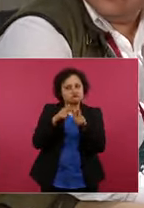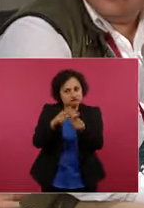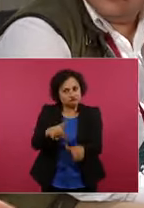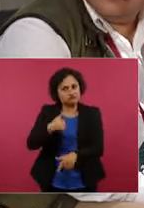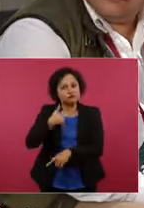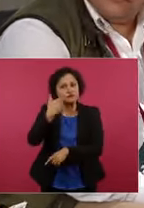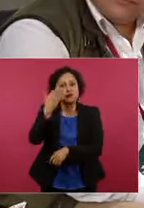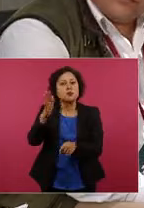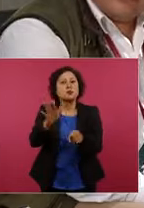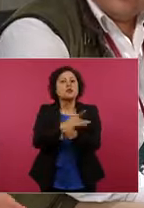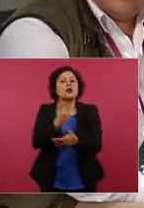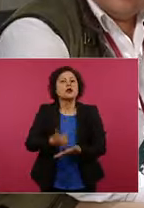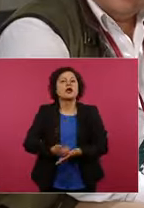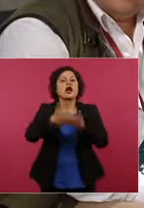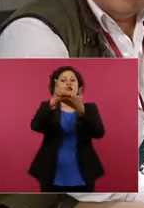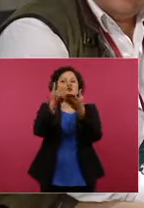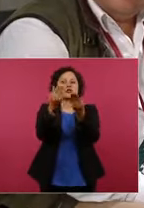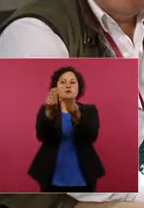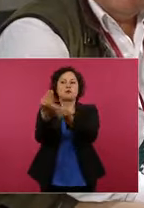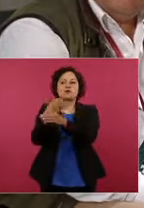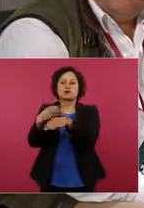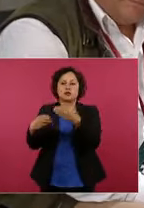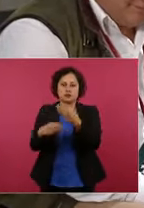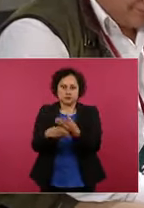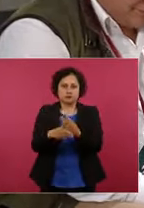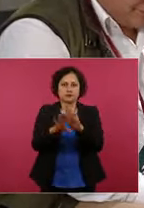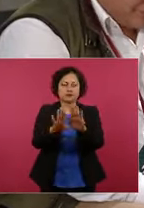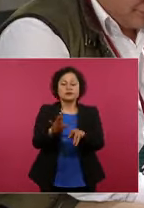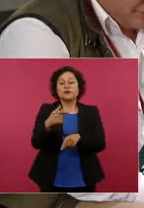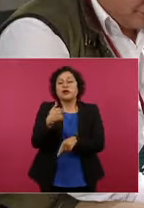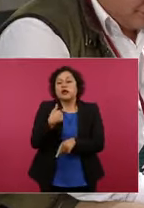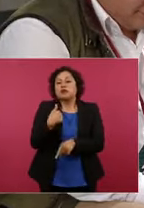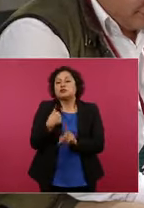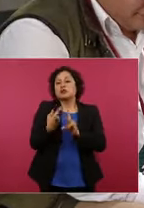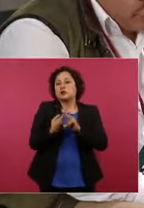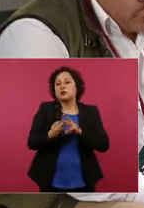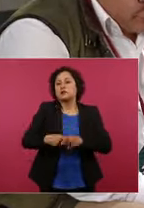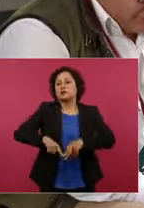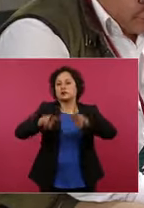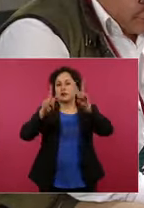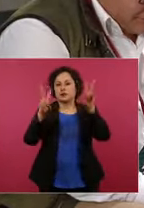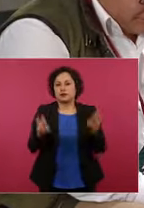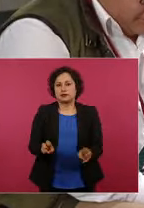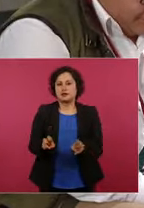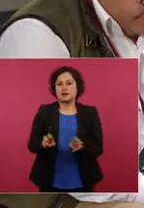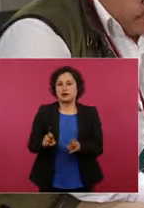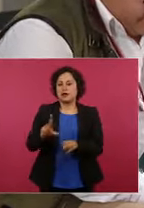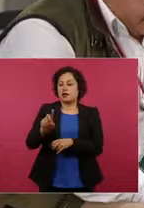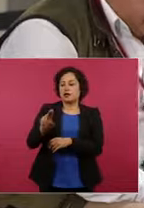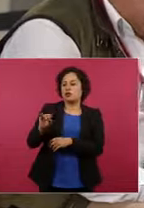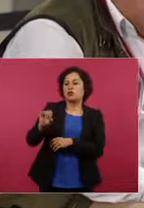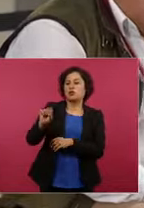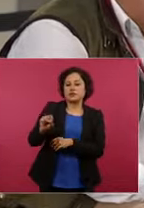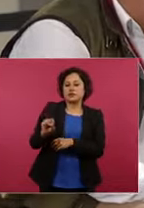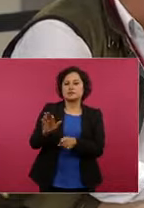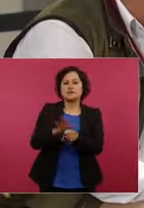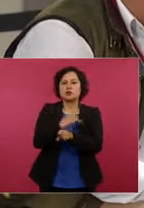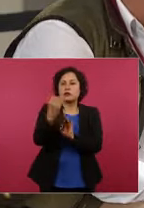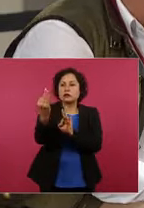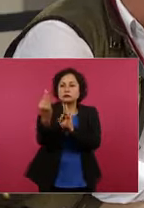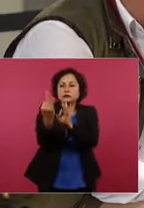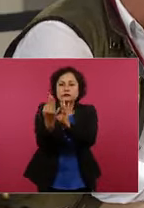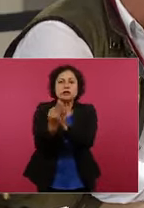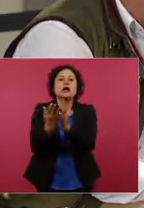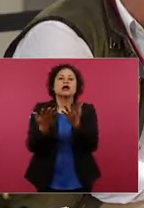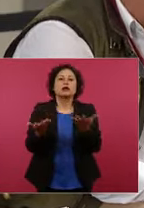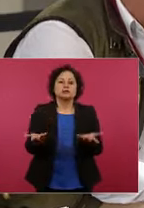empezar primero por Mismaloya, porque ya falta un poquito, presidente. A veces hay gente que no le